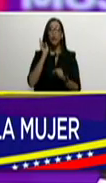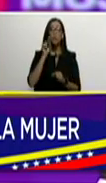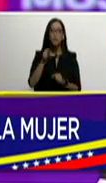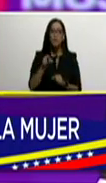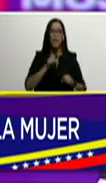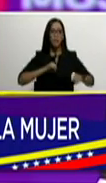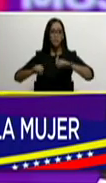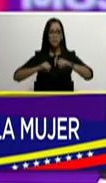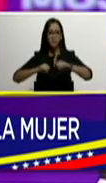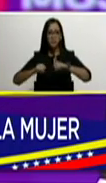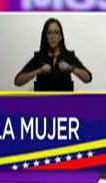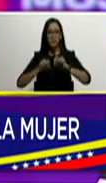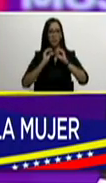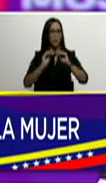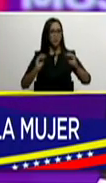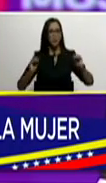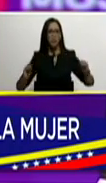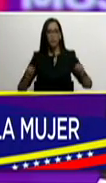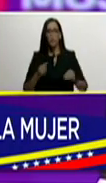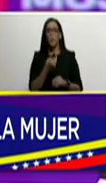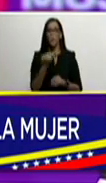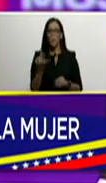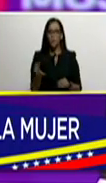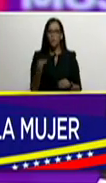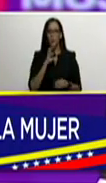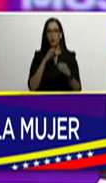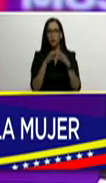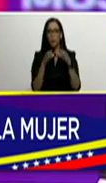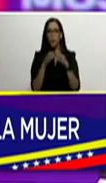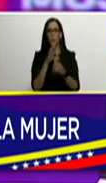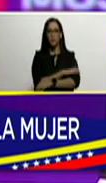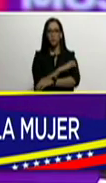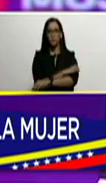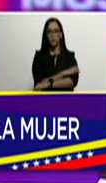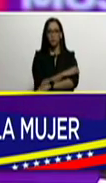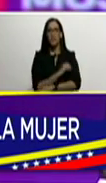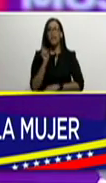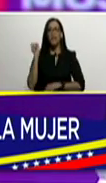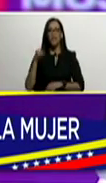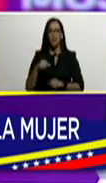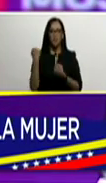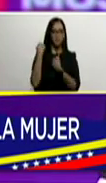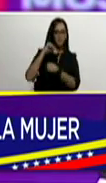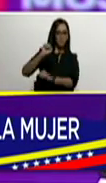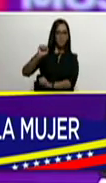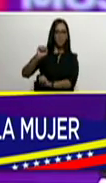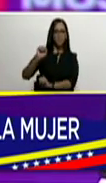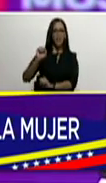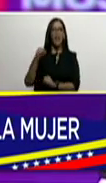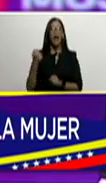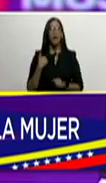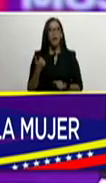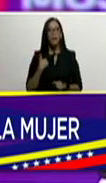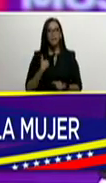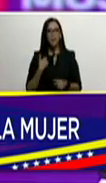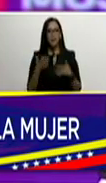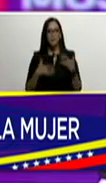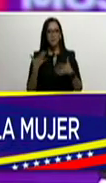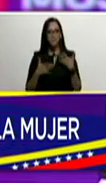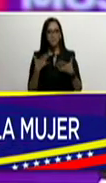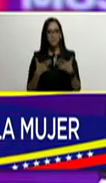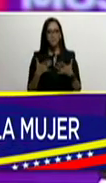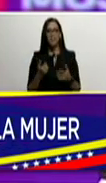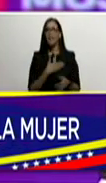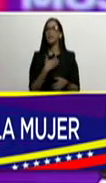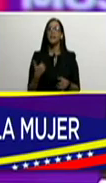con múltiples fracciones de la oposición del país, pero también es el rechazo a cualquier acción que intente